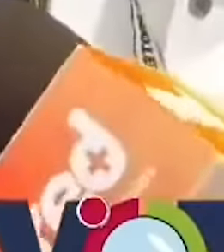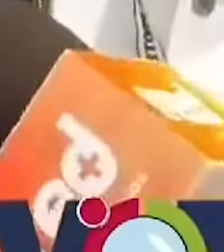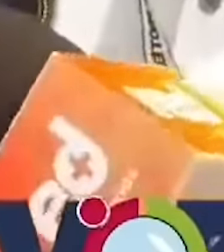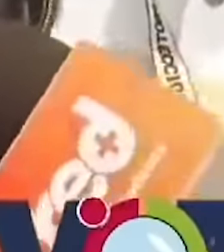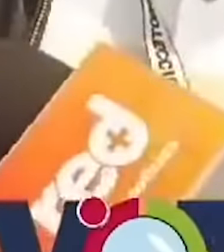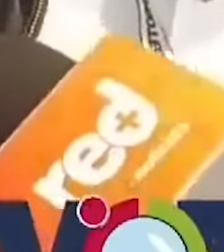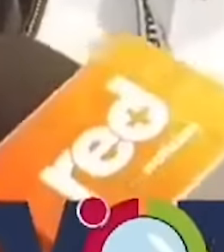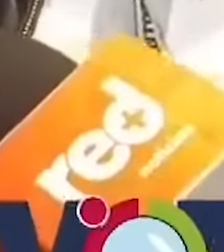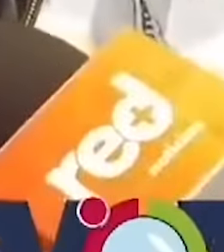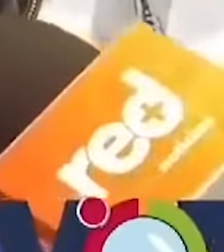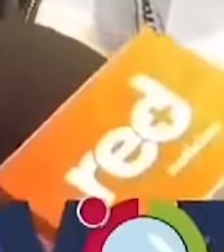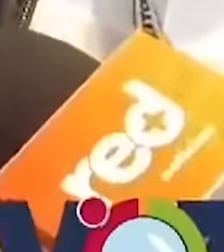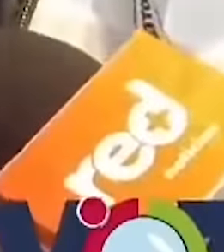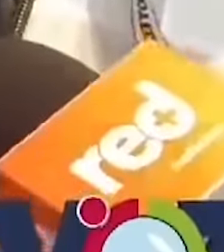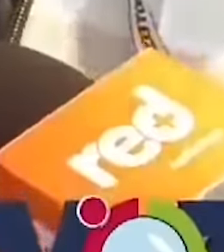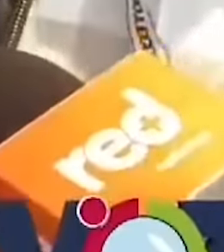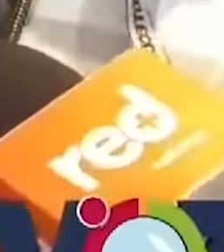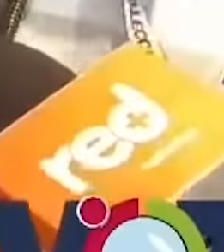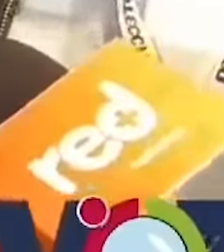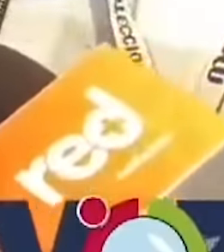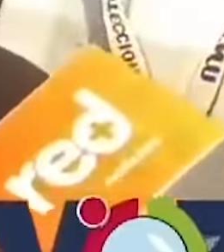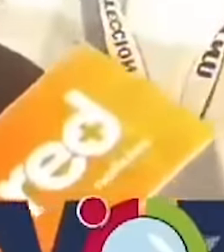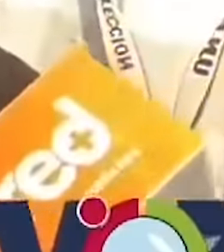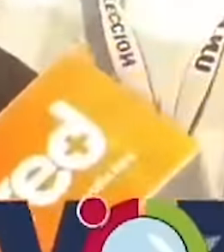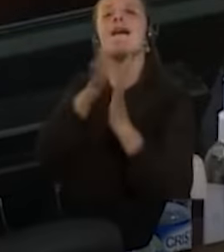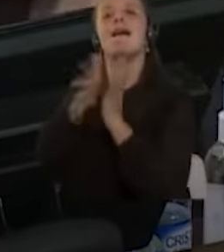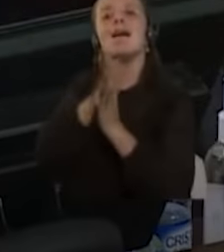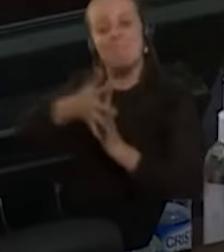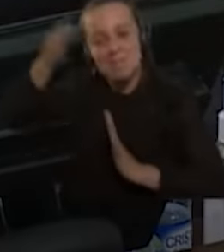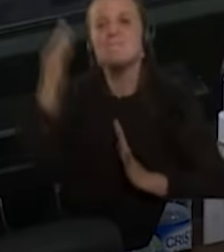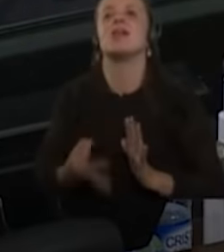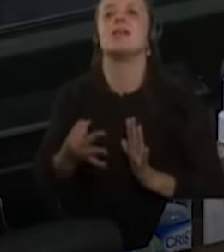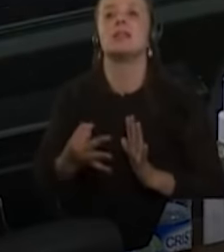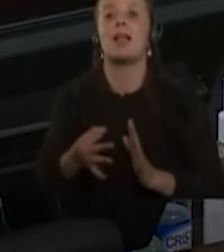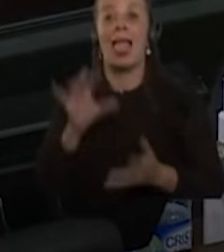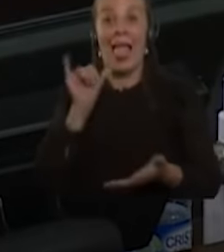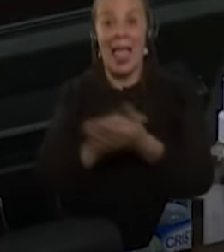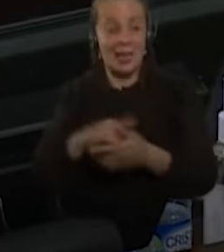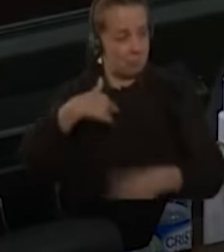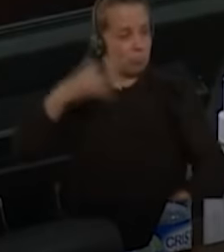un plato de comida a la casa para que sus hijos no se acuesten con hambre. Lo que le interesa.